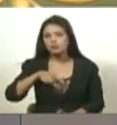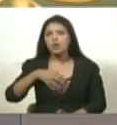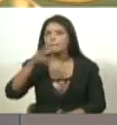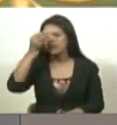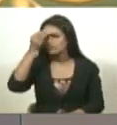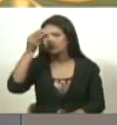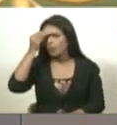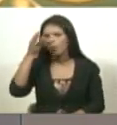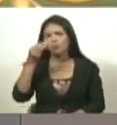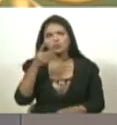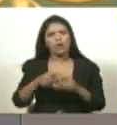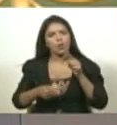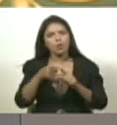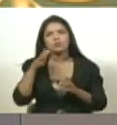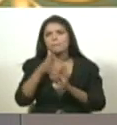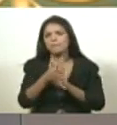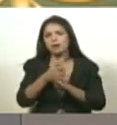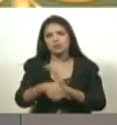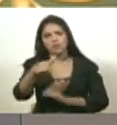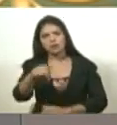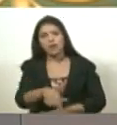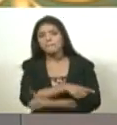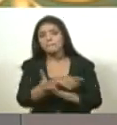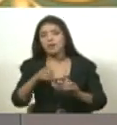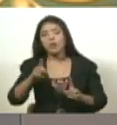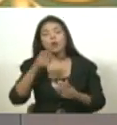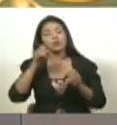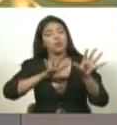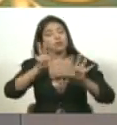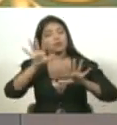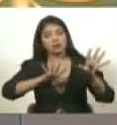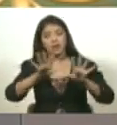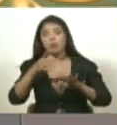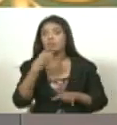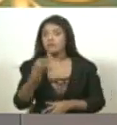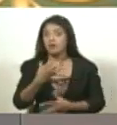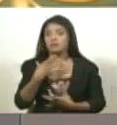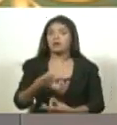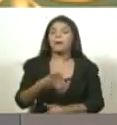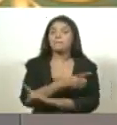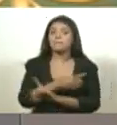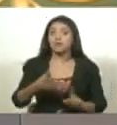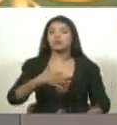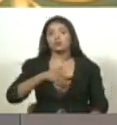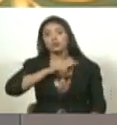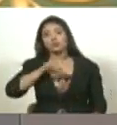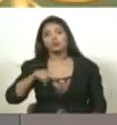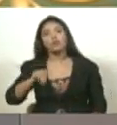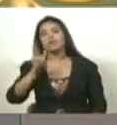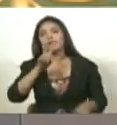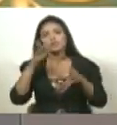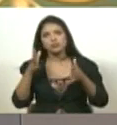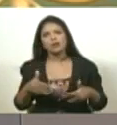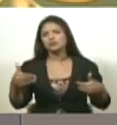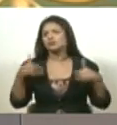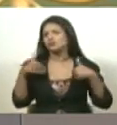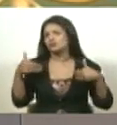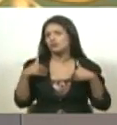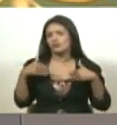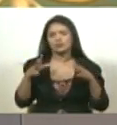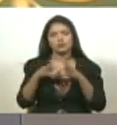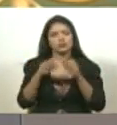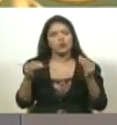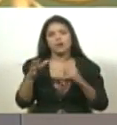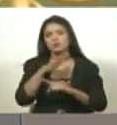con todas las cosas que están pasando. Yo digo, cuando uno es extranjero, en verdad es muy interesante, pero si uno es venezolano, uno sufre mucho estas barbaridades